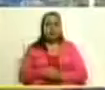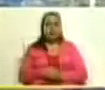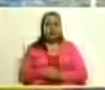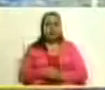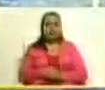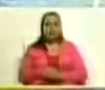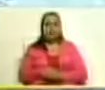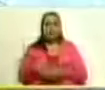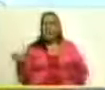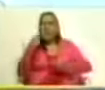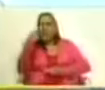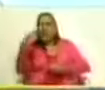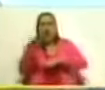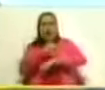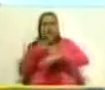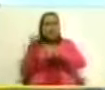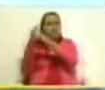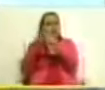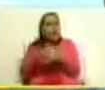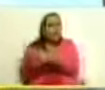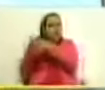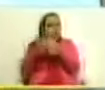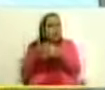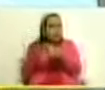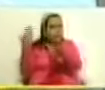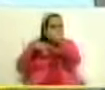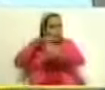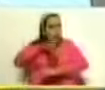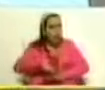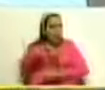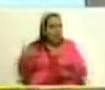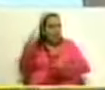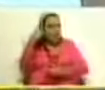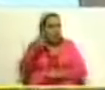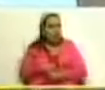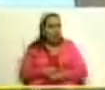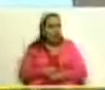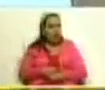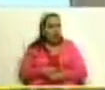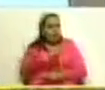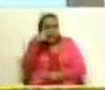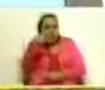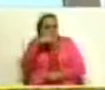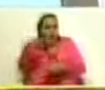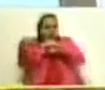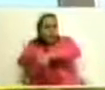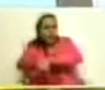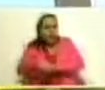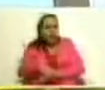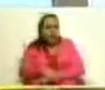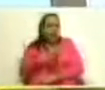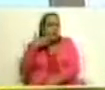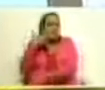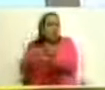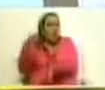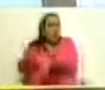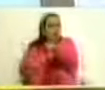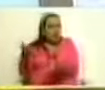¿Y qué dijo el gobierno de Estados Unidos para entonces? Protestó. Reclamó,